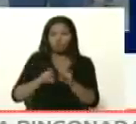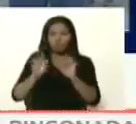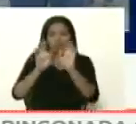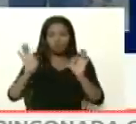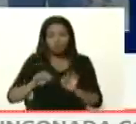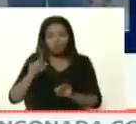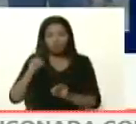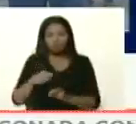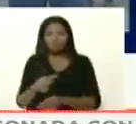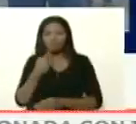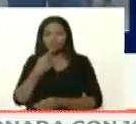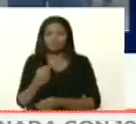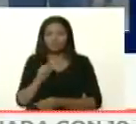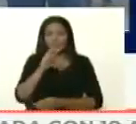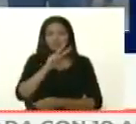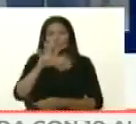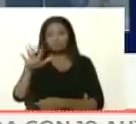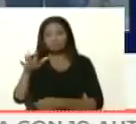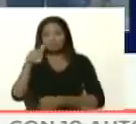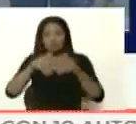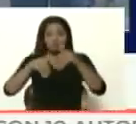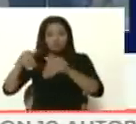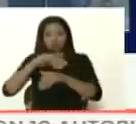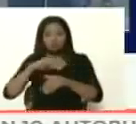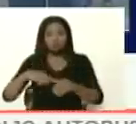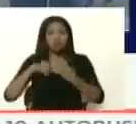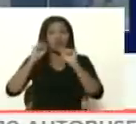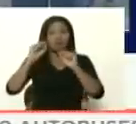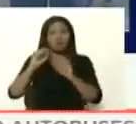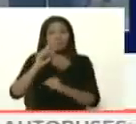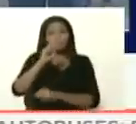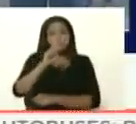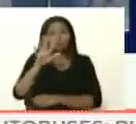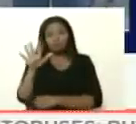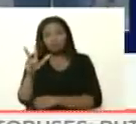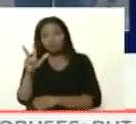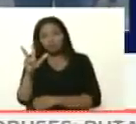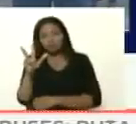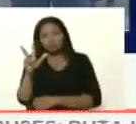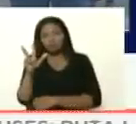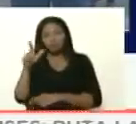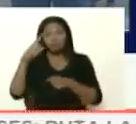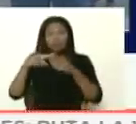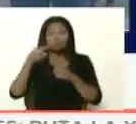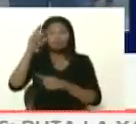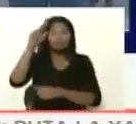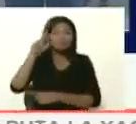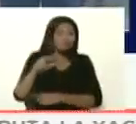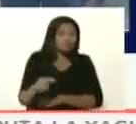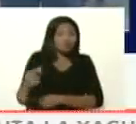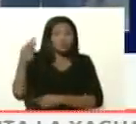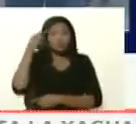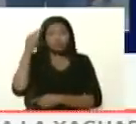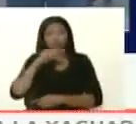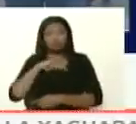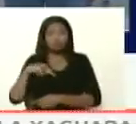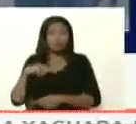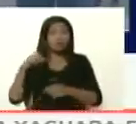y decimos que de 25 elecciones hemos ganado 23. Pero todos los días